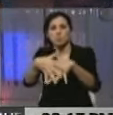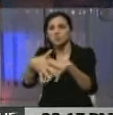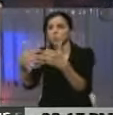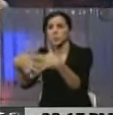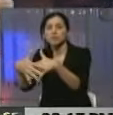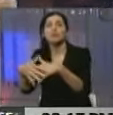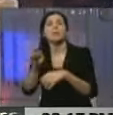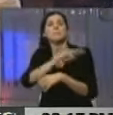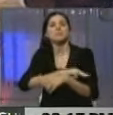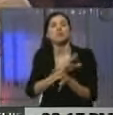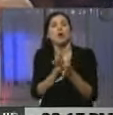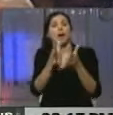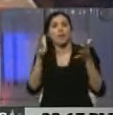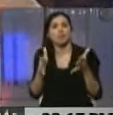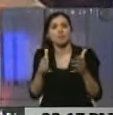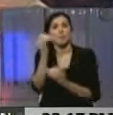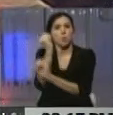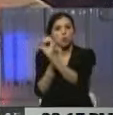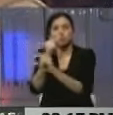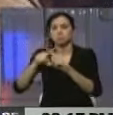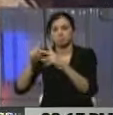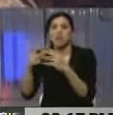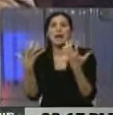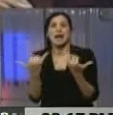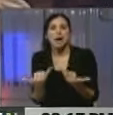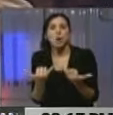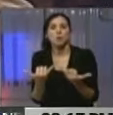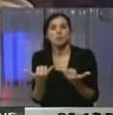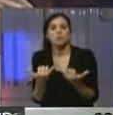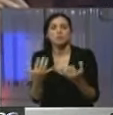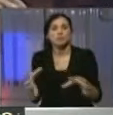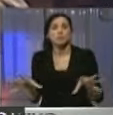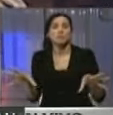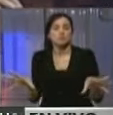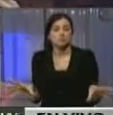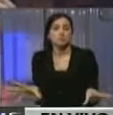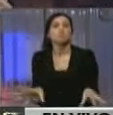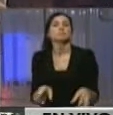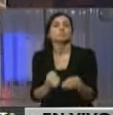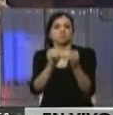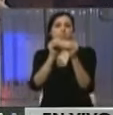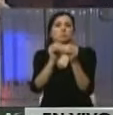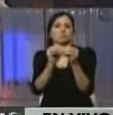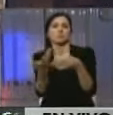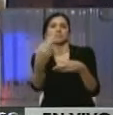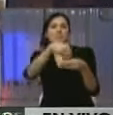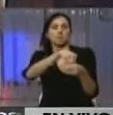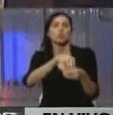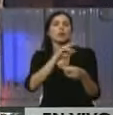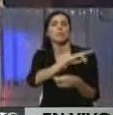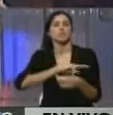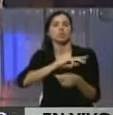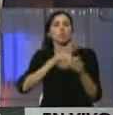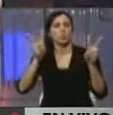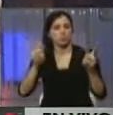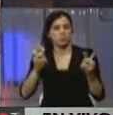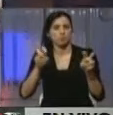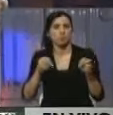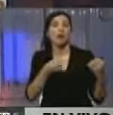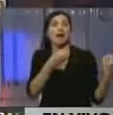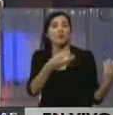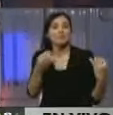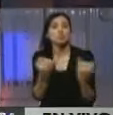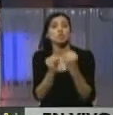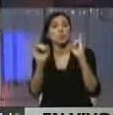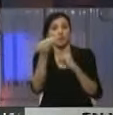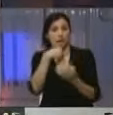misiones y misiones que ahora son asumidas como parte de la gran misión abastecimiento soberano.